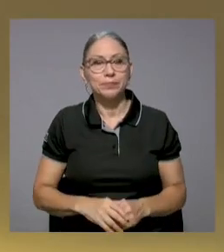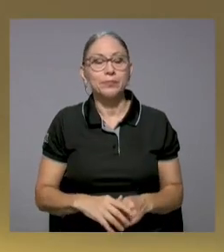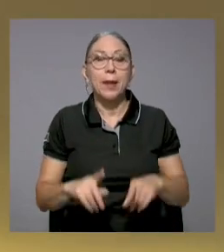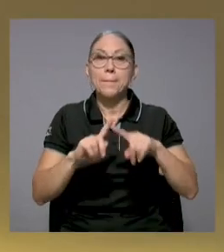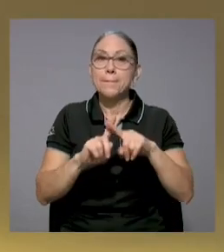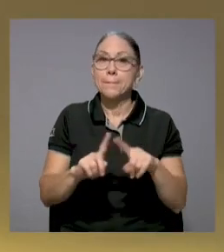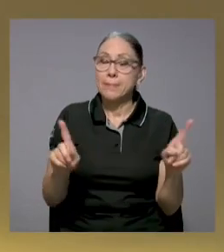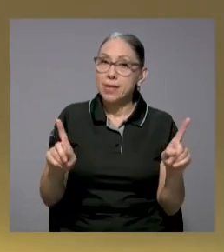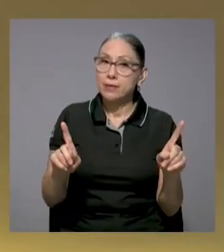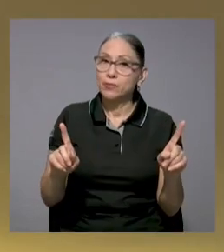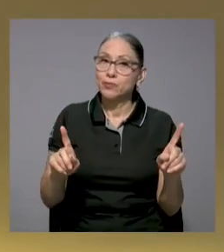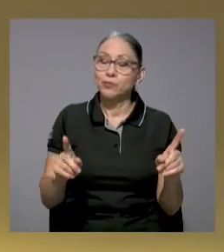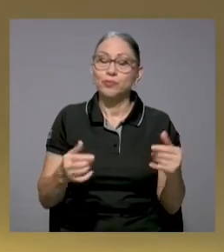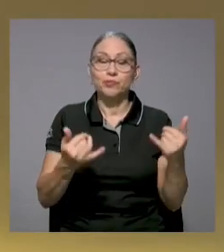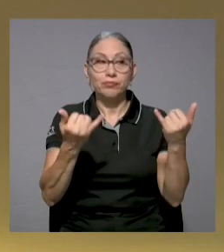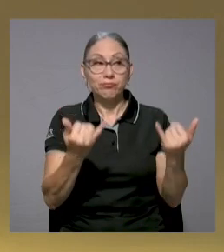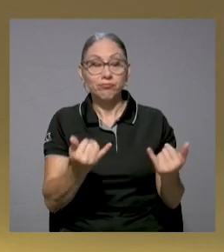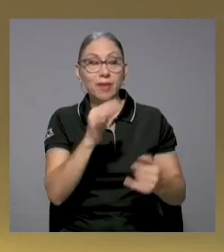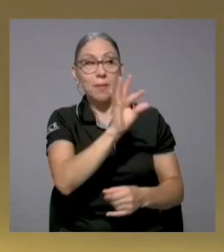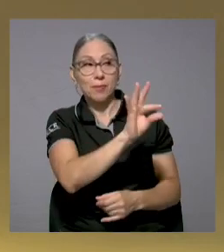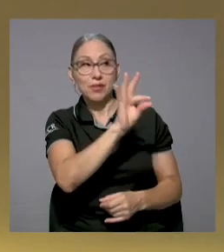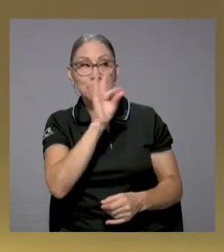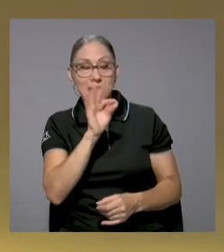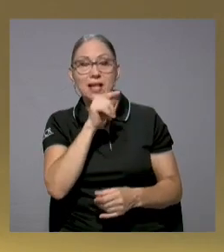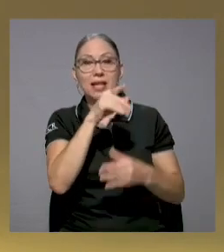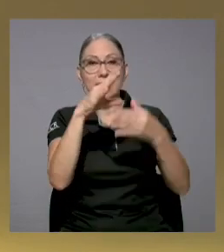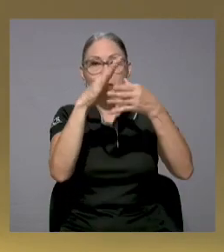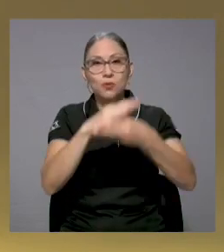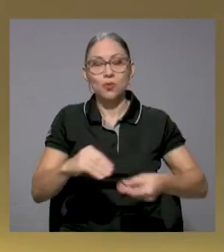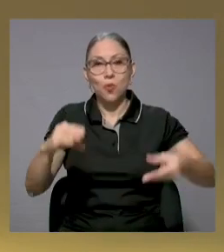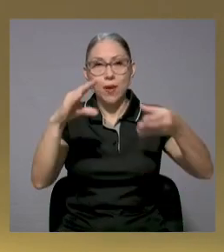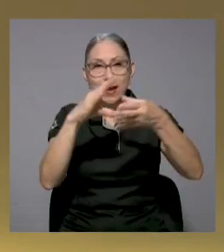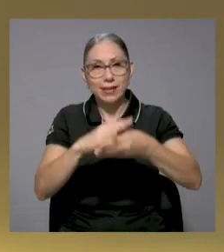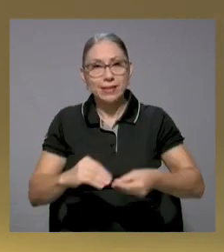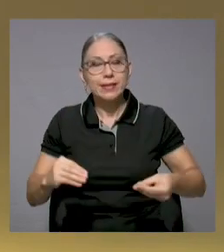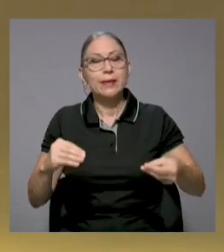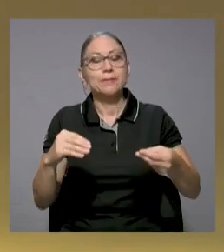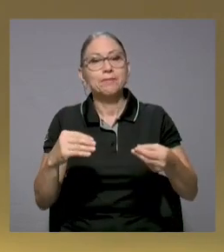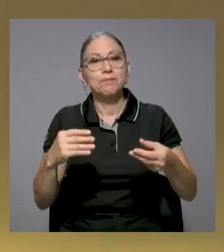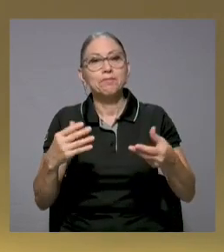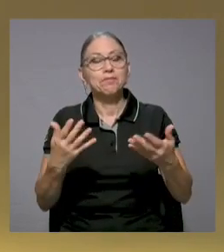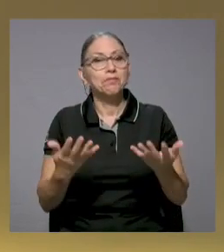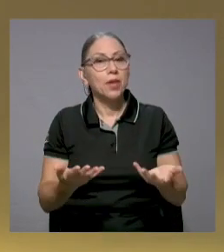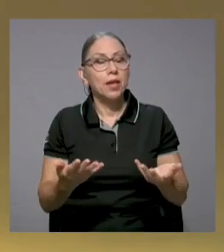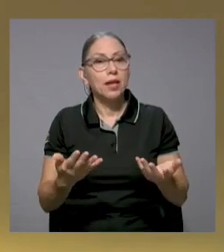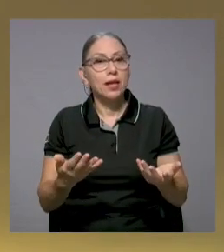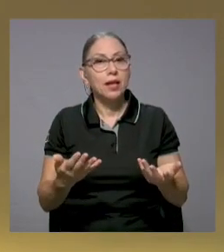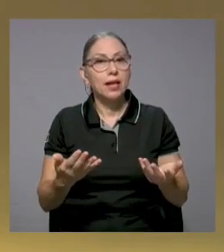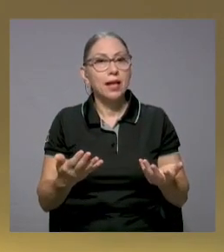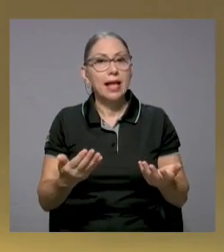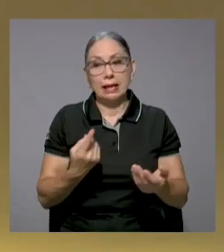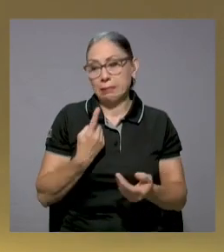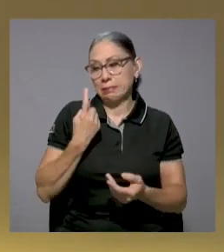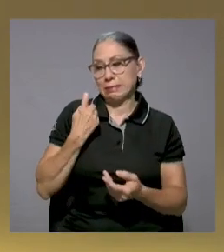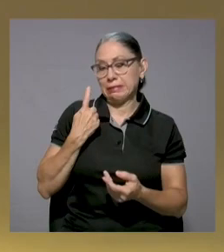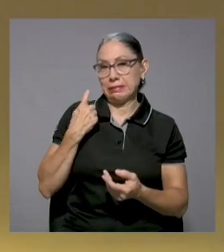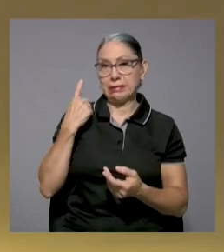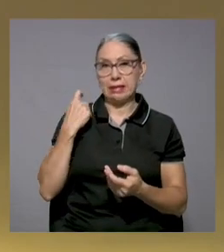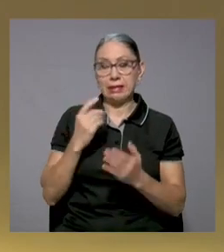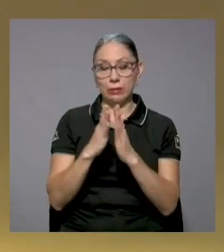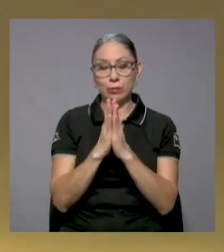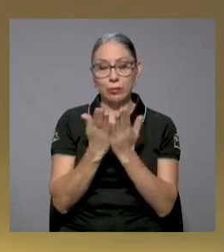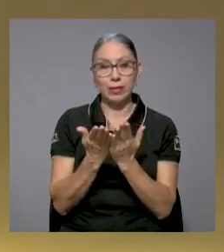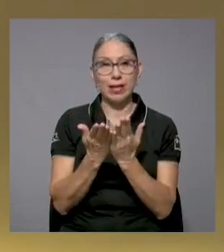Pero sí la vamos a invitar a que nos cuente de el más reciente estado